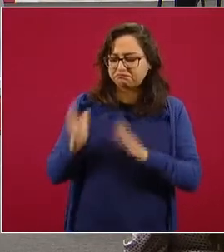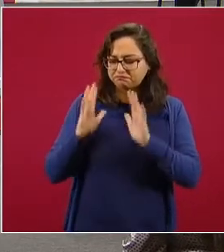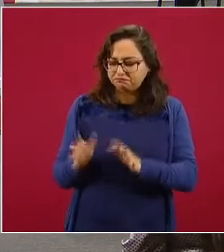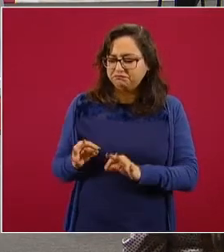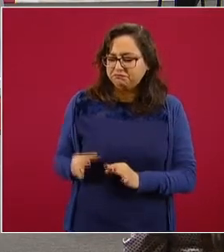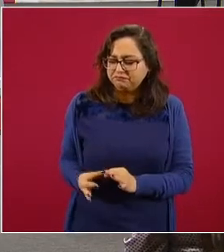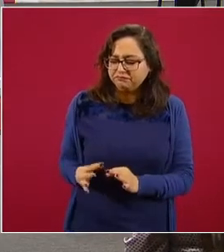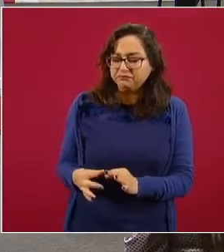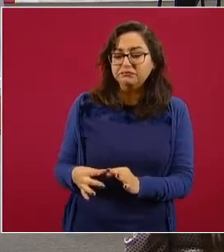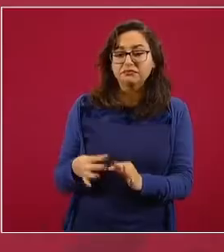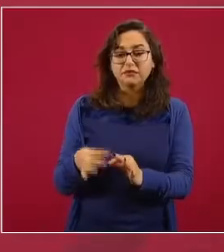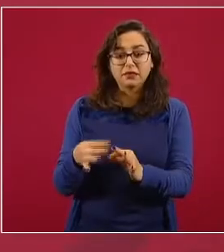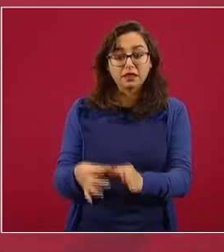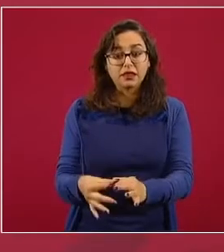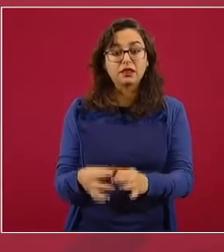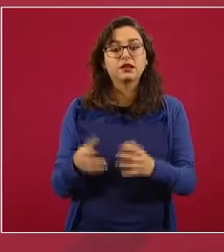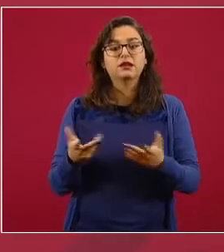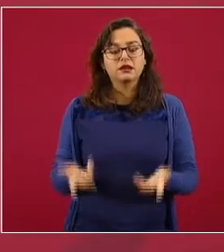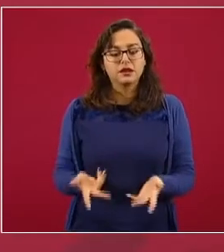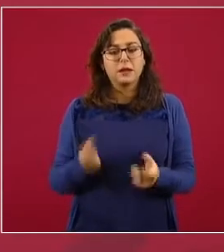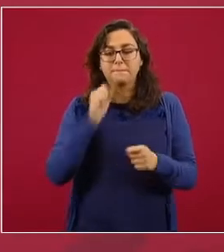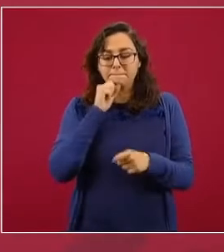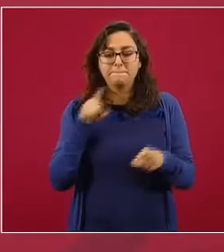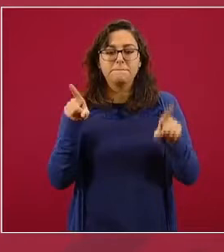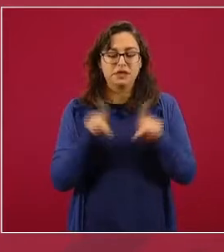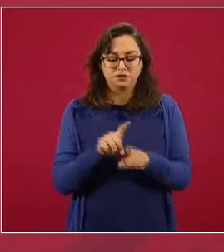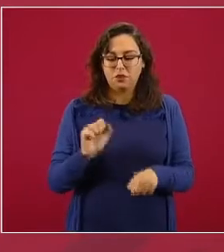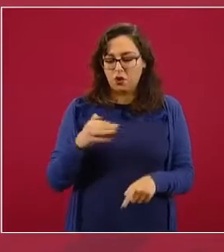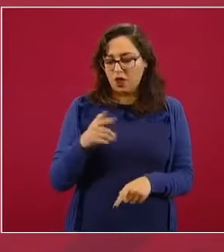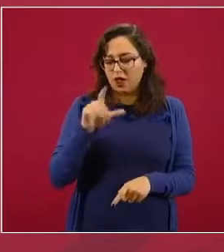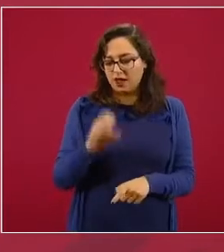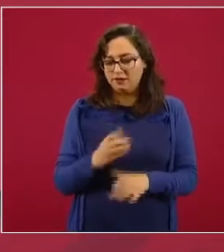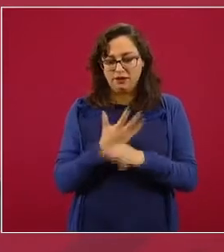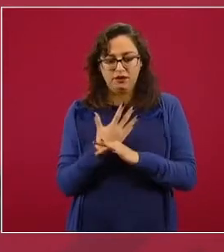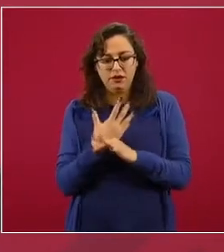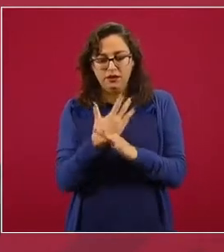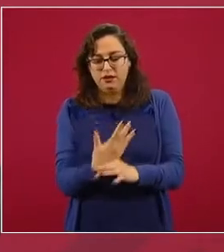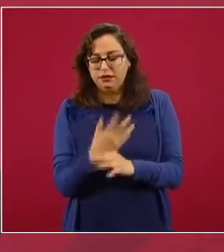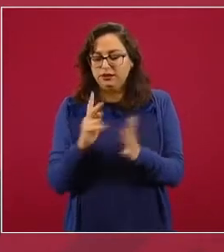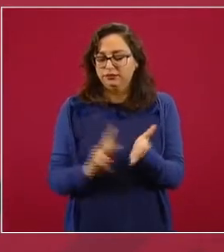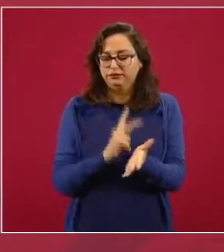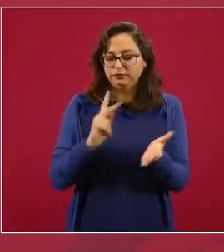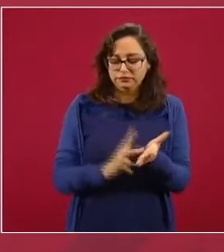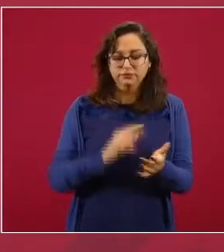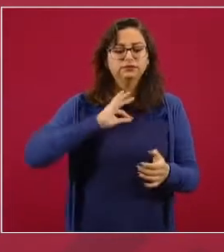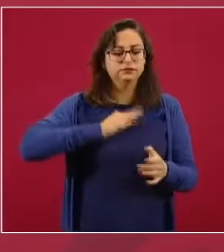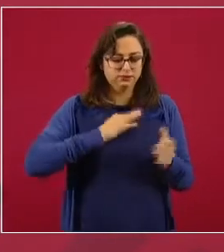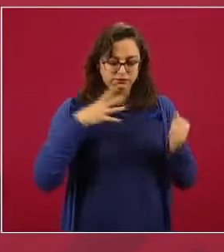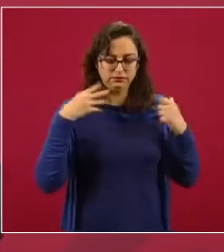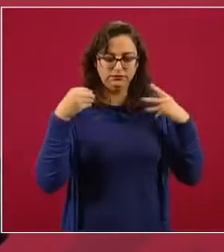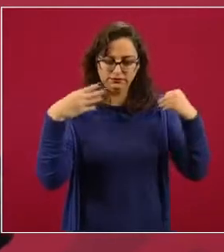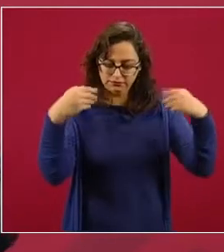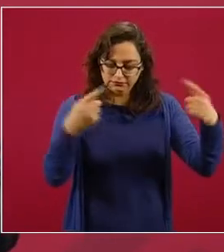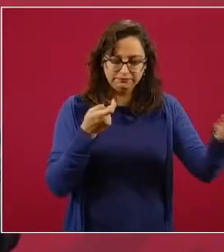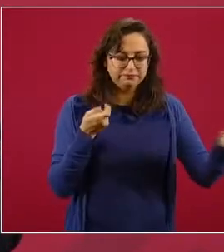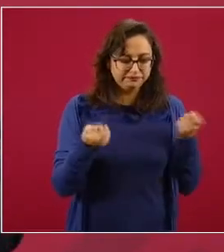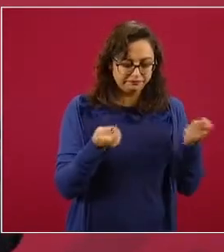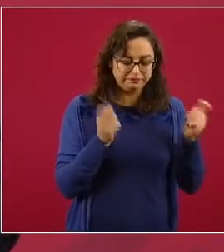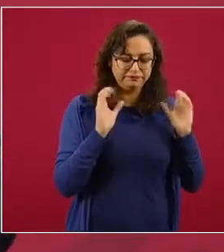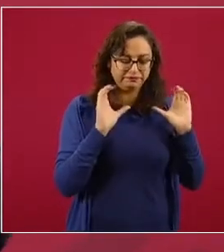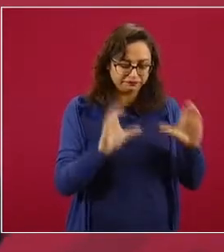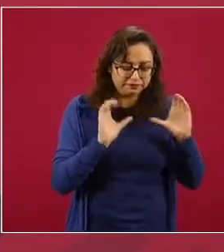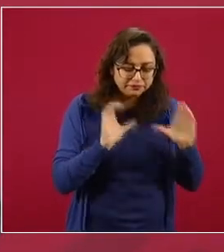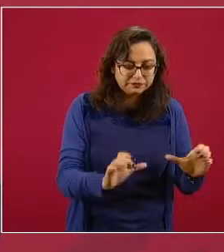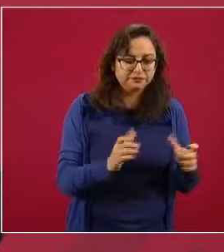y así lo ha manejado el presidente López Obrador en varias intervenciones, hay que atender los efectos de la pandemia, tenemos que apresurarnos para tener una